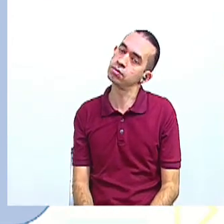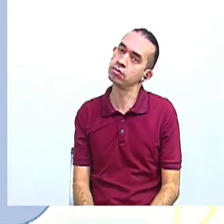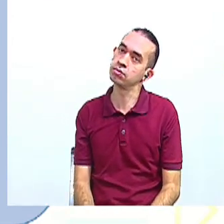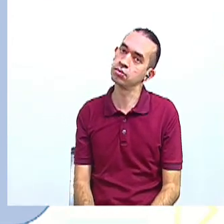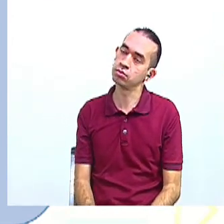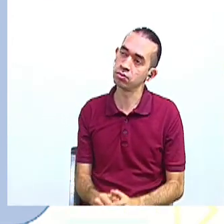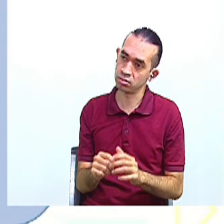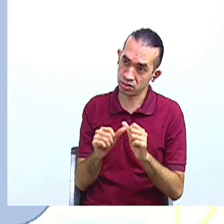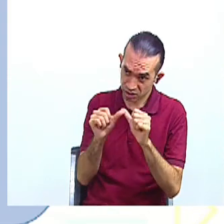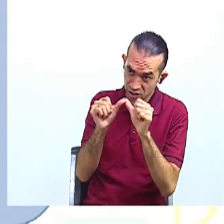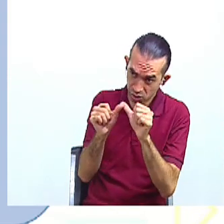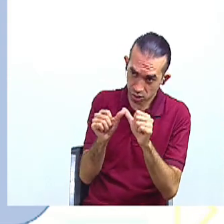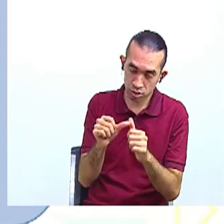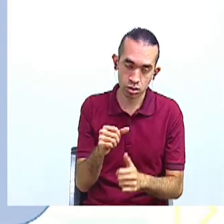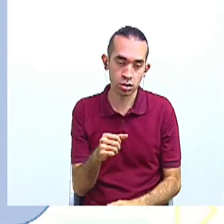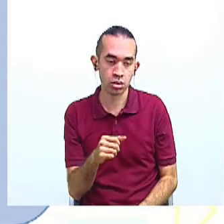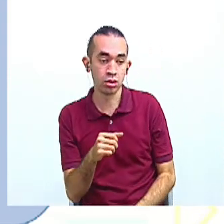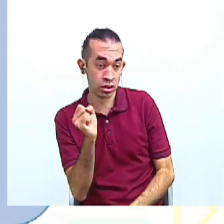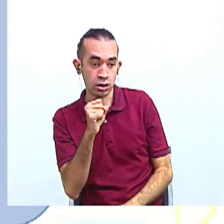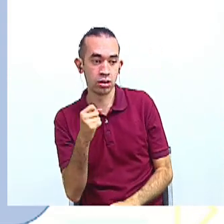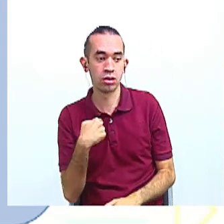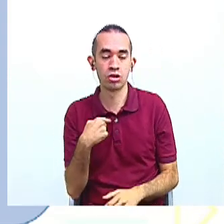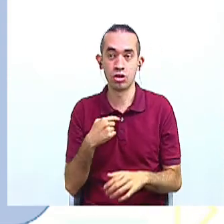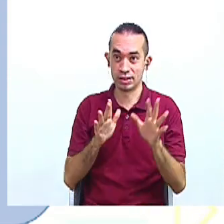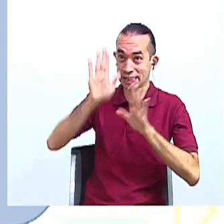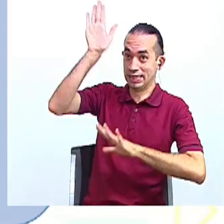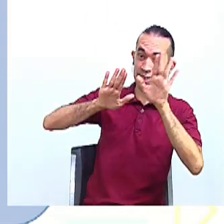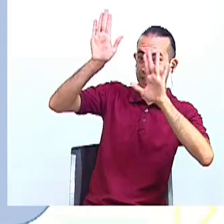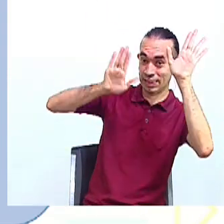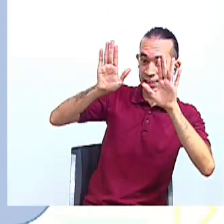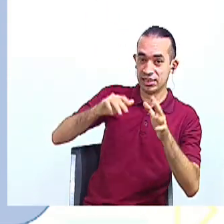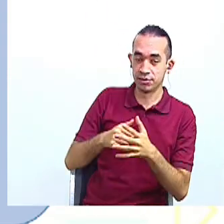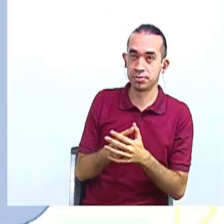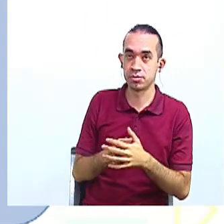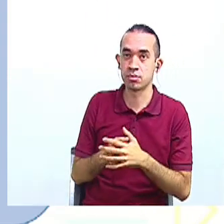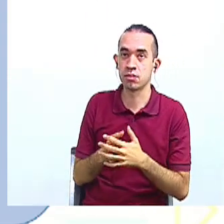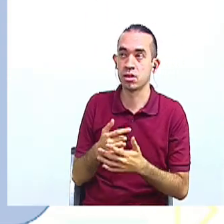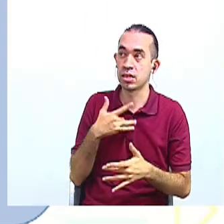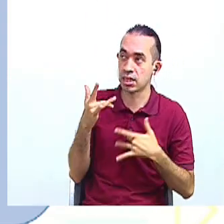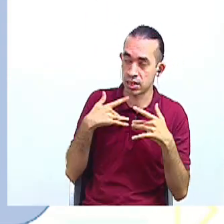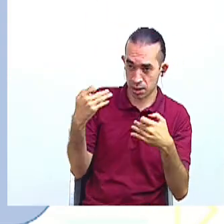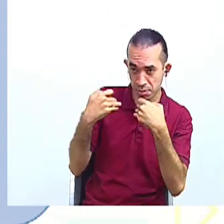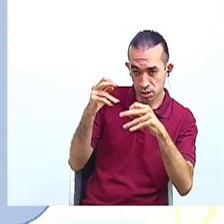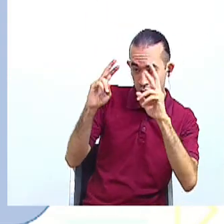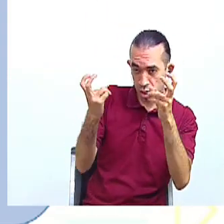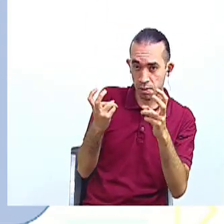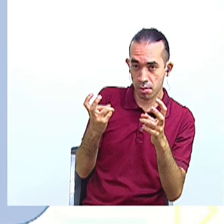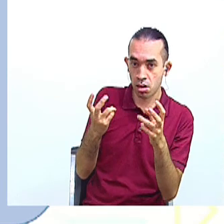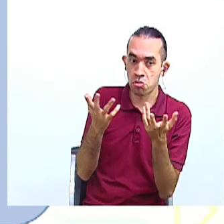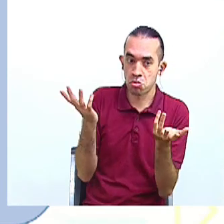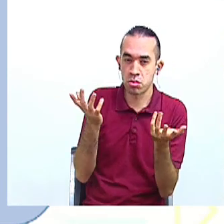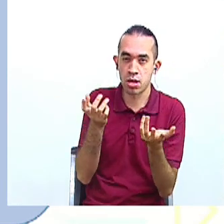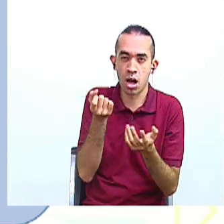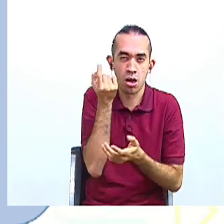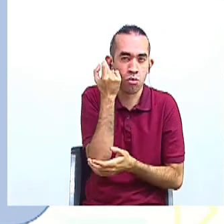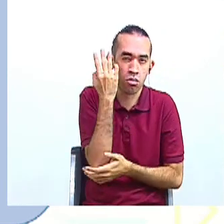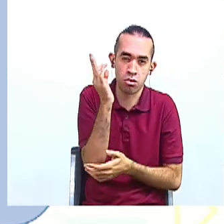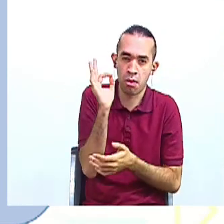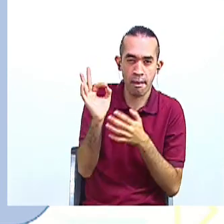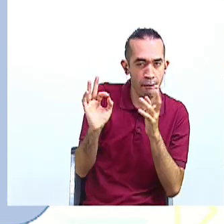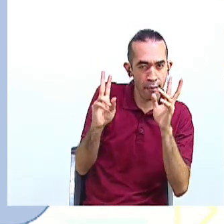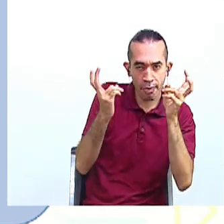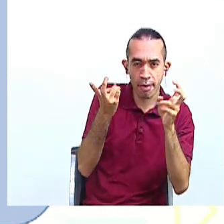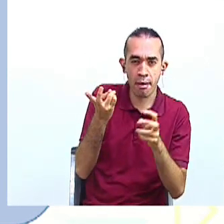¿Sigo con otra pregunta, profe? Sí. Bueno, es que ando muy participativo. ¿Cómo me sentí durante la explicación del tema? No entendía muy bien esto de lo que